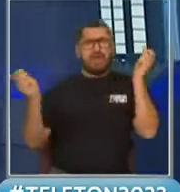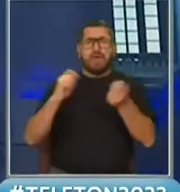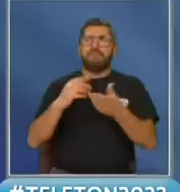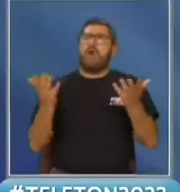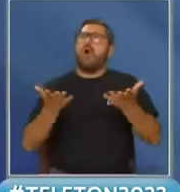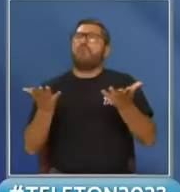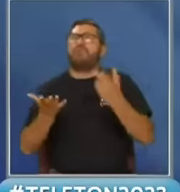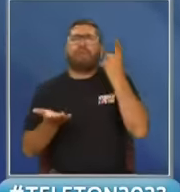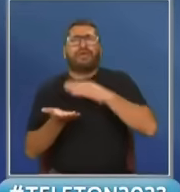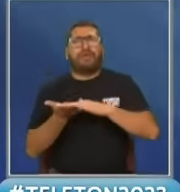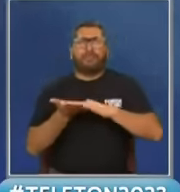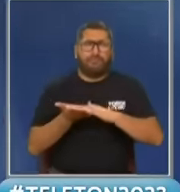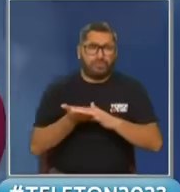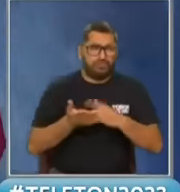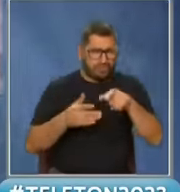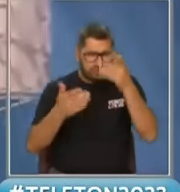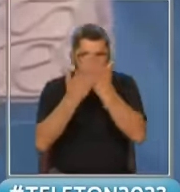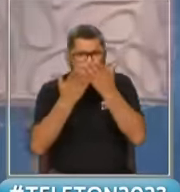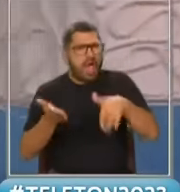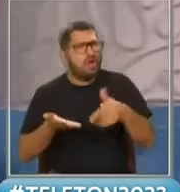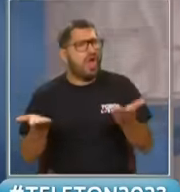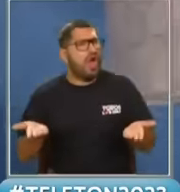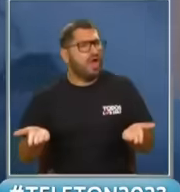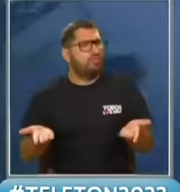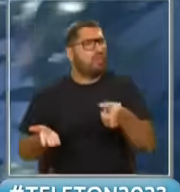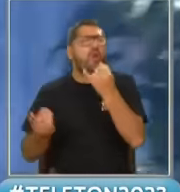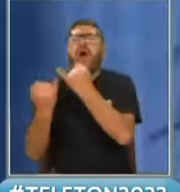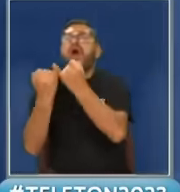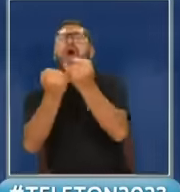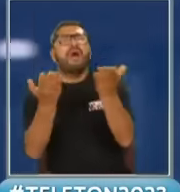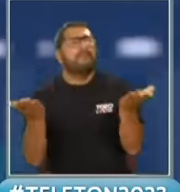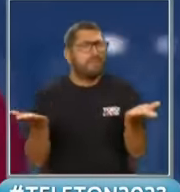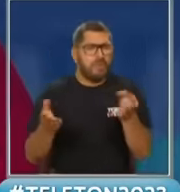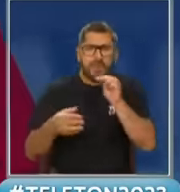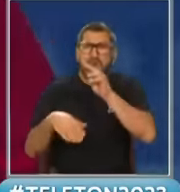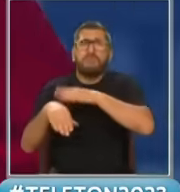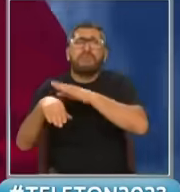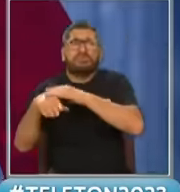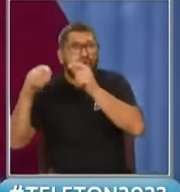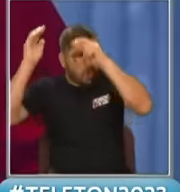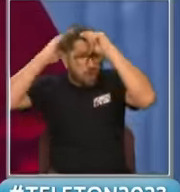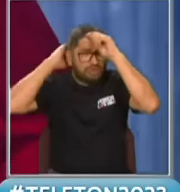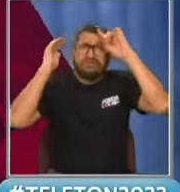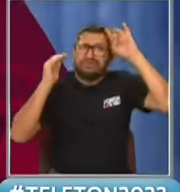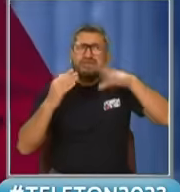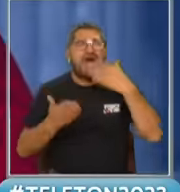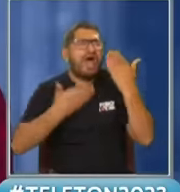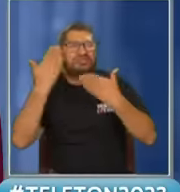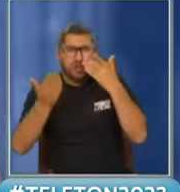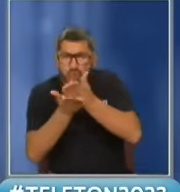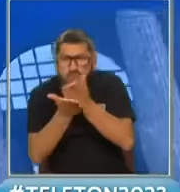los estudiantes de hoy? Tú, amiguito de la mamá que me prestó el gorrito, ¿te sabes el himno de tu colegio?